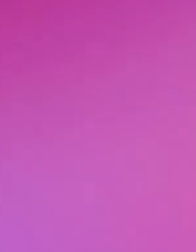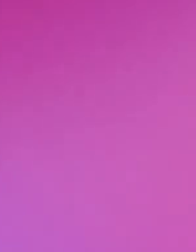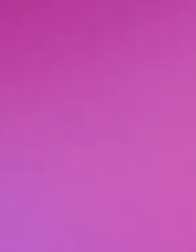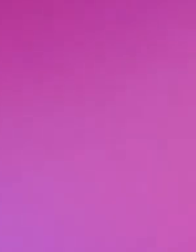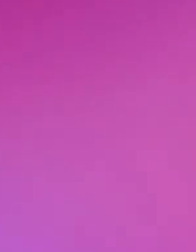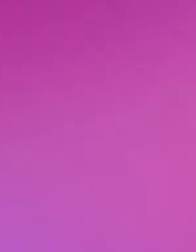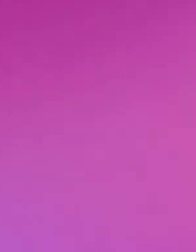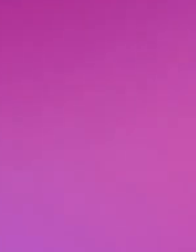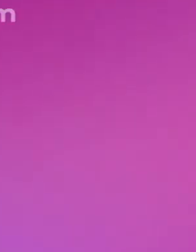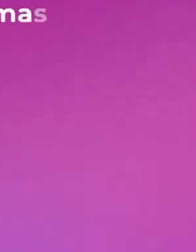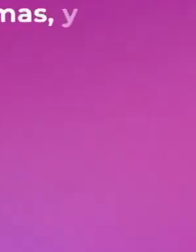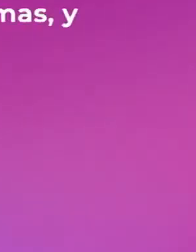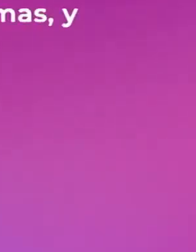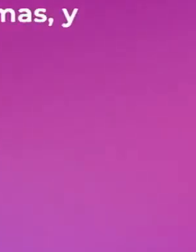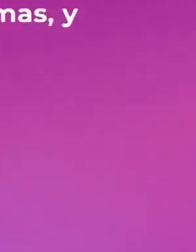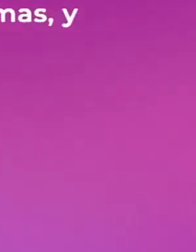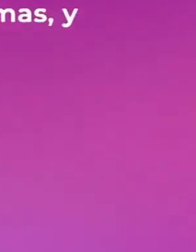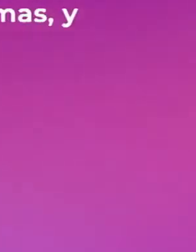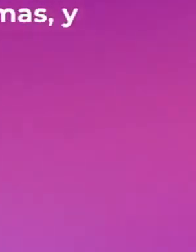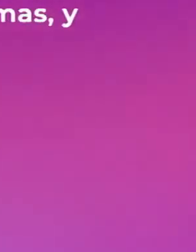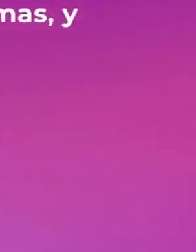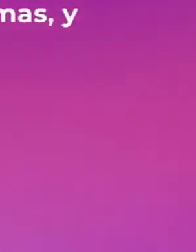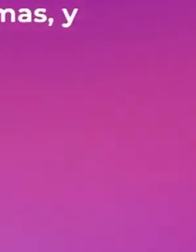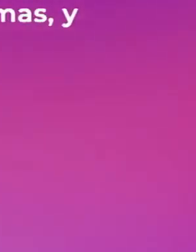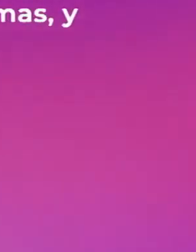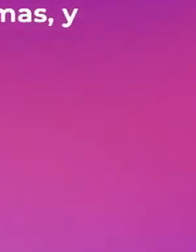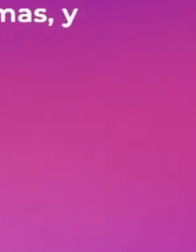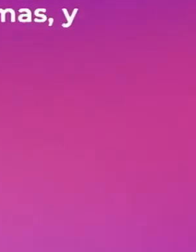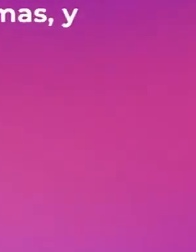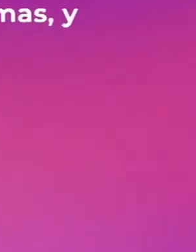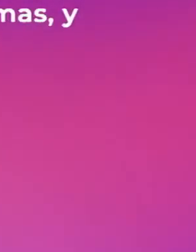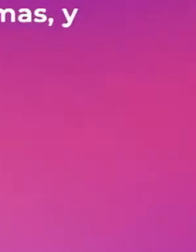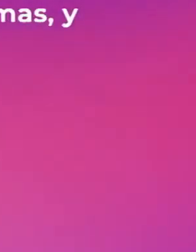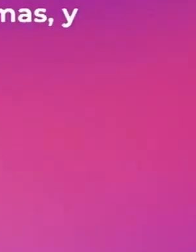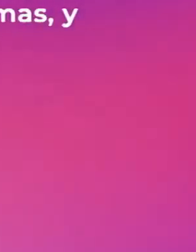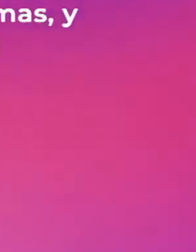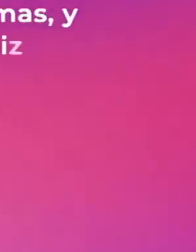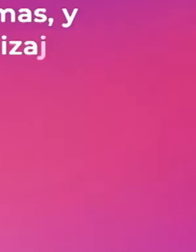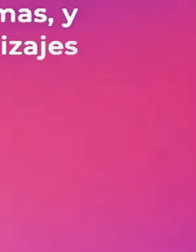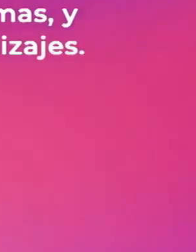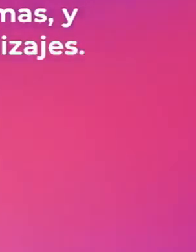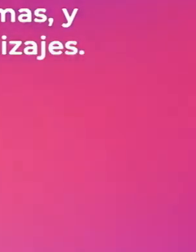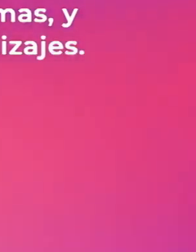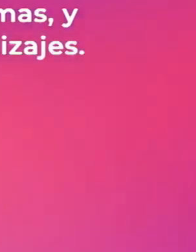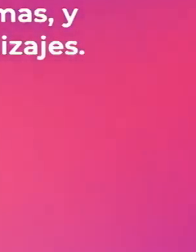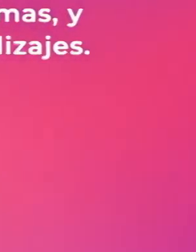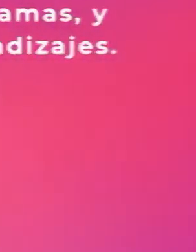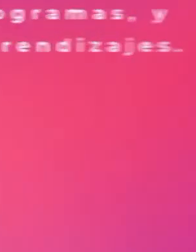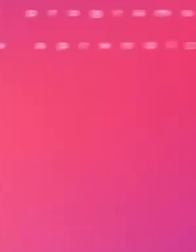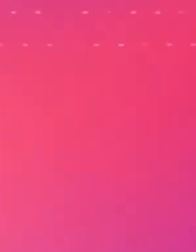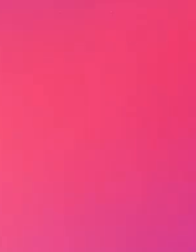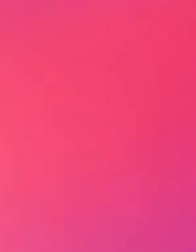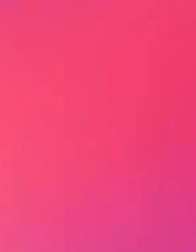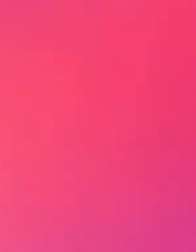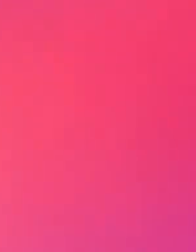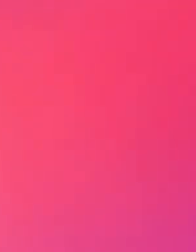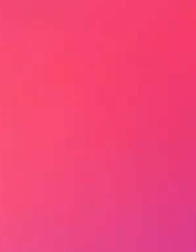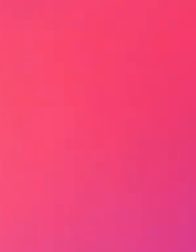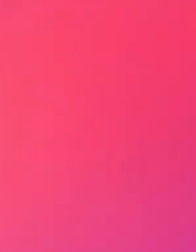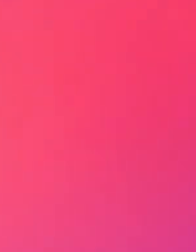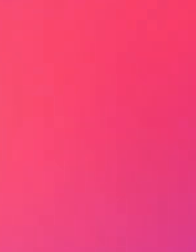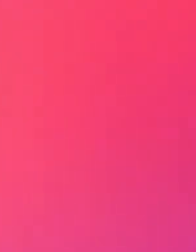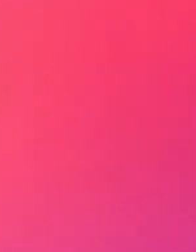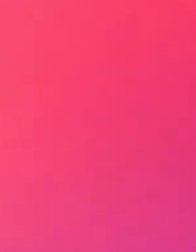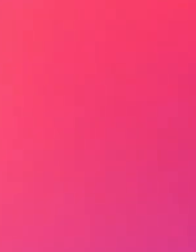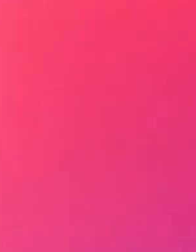aprendeencasa.cep.gob.mx, en donde podrás ver nuevamente los videos de los programas y además encontrarás actividades para fortalecer tus